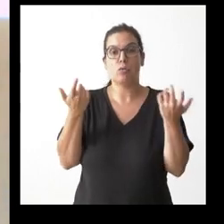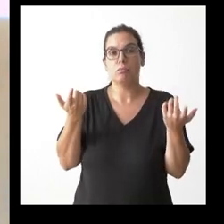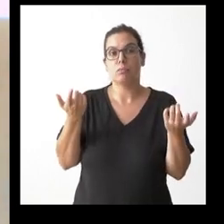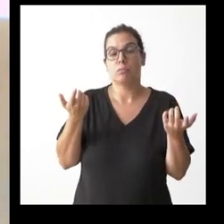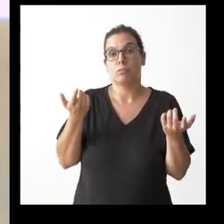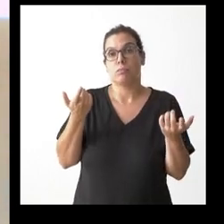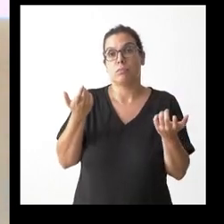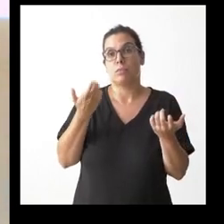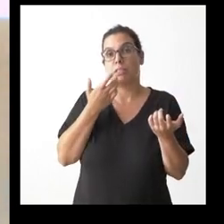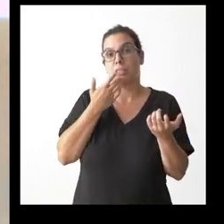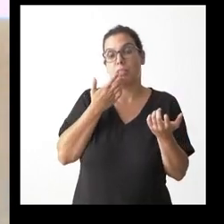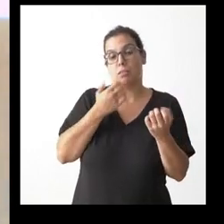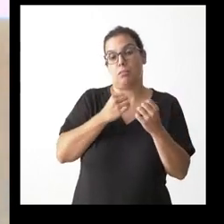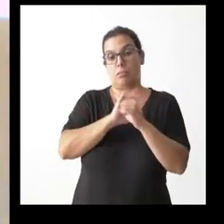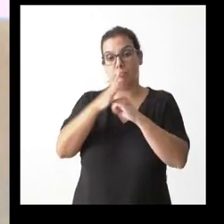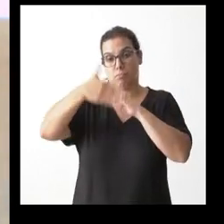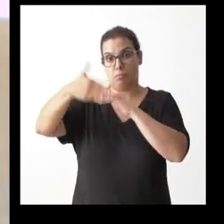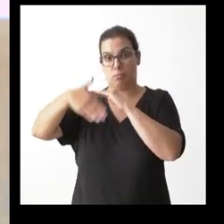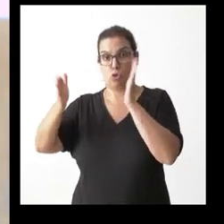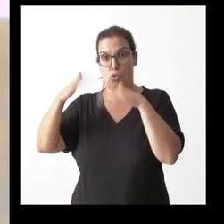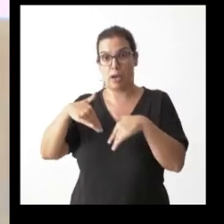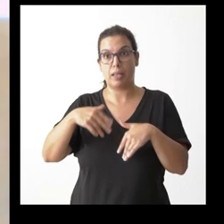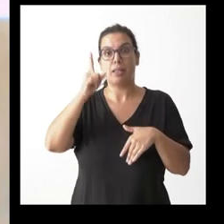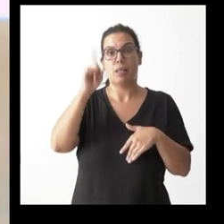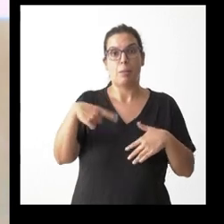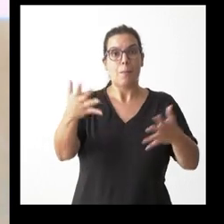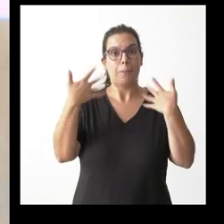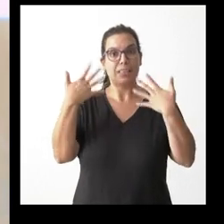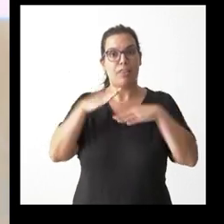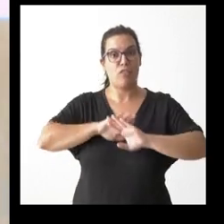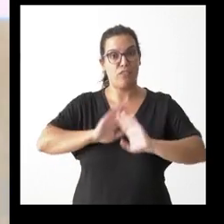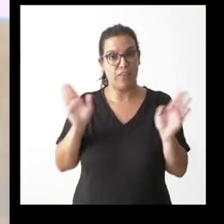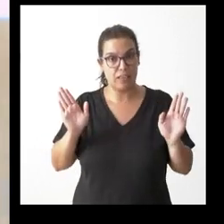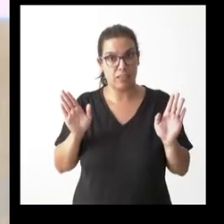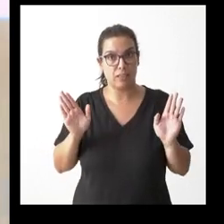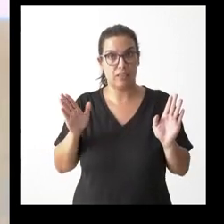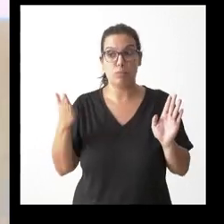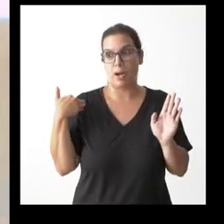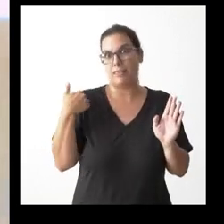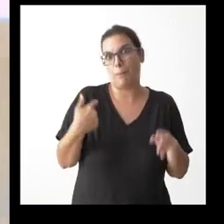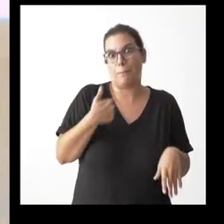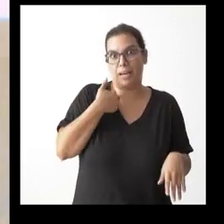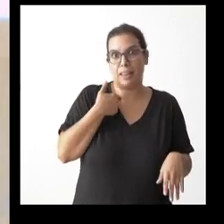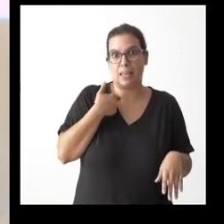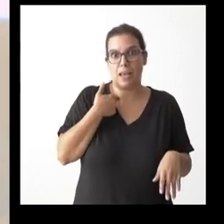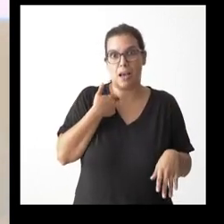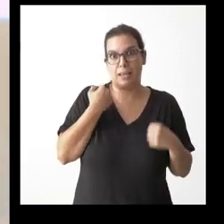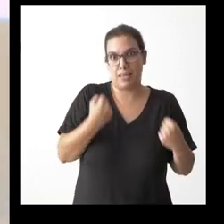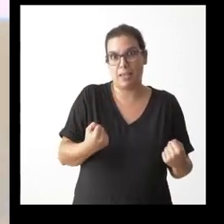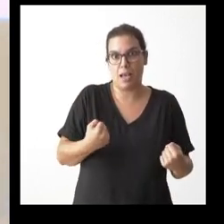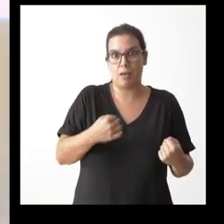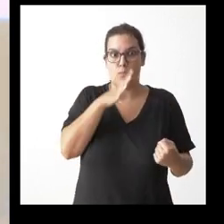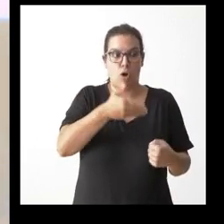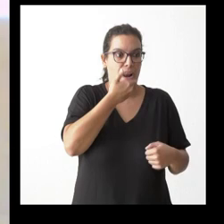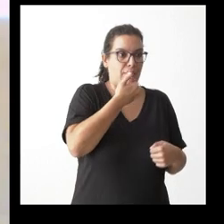haber medidas COVID, se va también a dejar de ventilar los espacios, que se perdía mucha energía por ahí o que